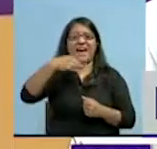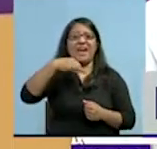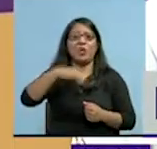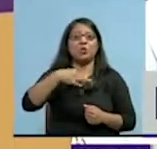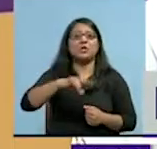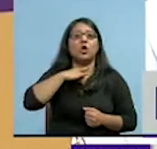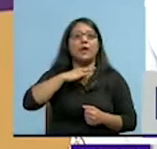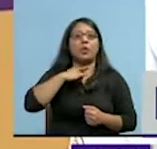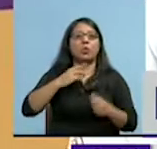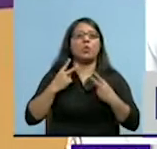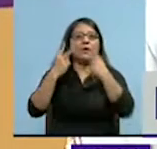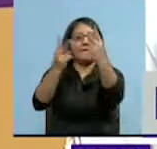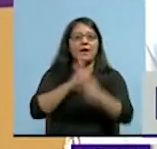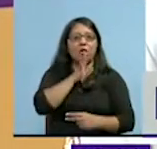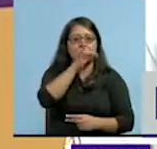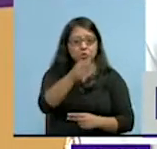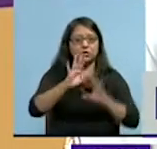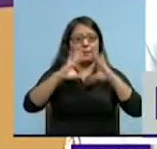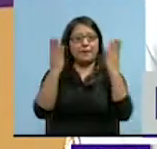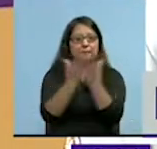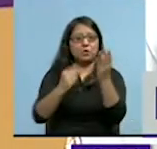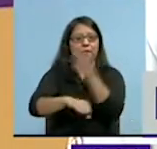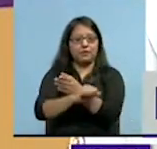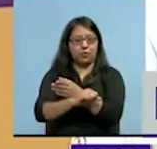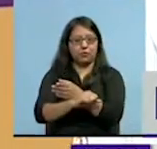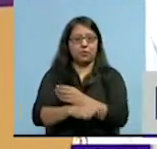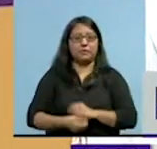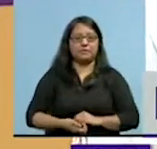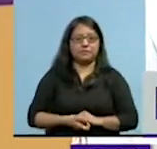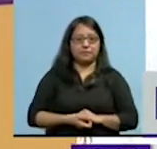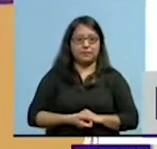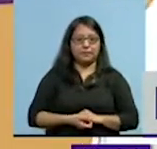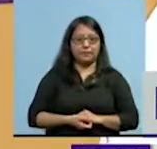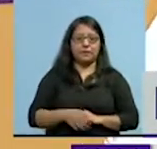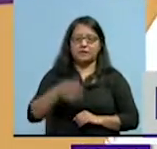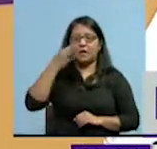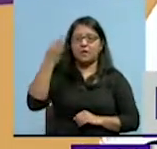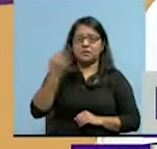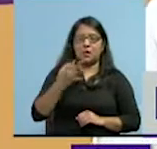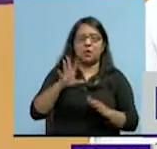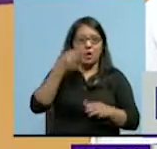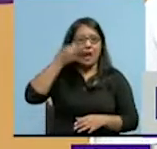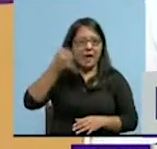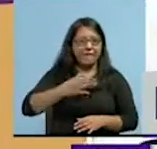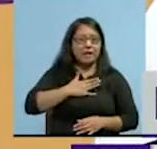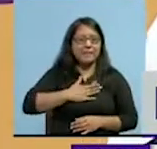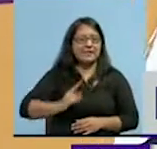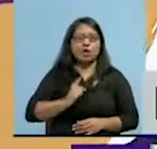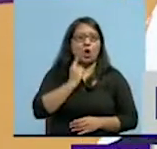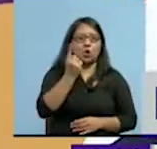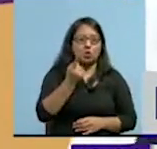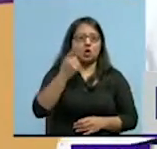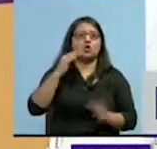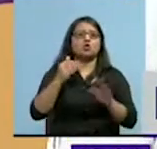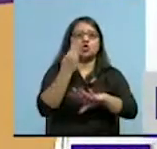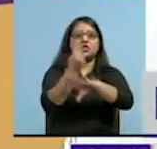jujeño que él cubrió rusia justamente para todas estas novedades seguramente decir algo orgulloso de haber presentado a la empresa y bueno